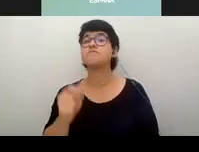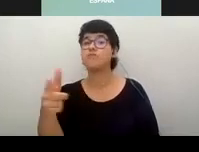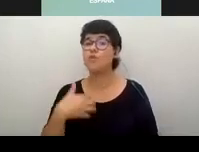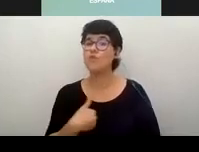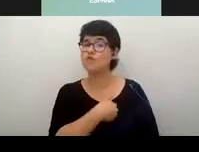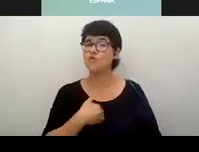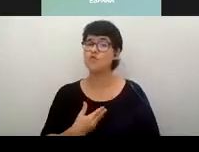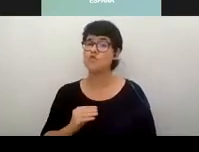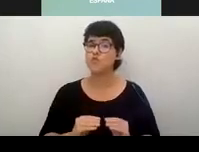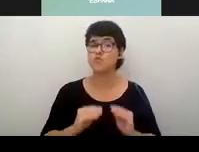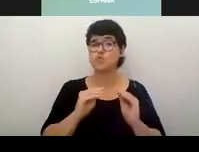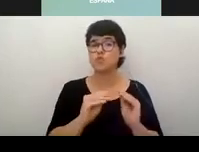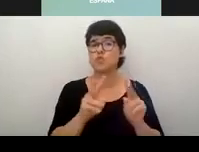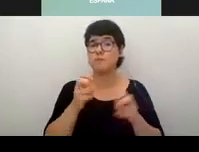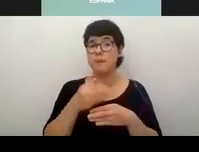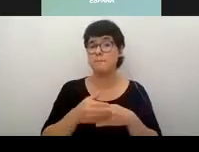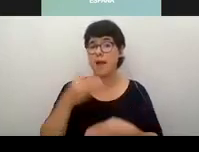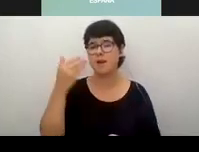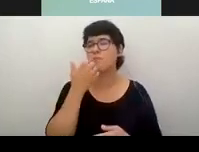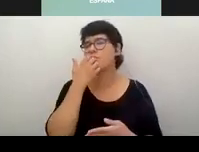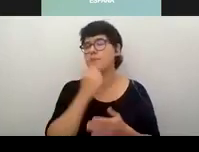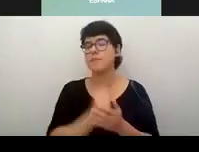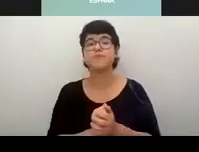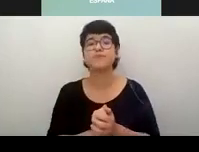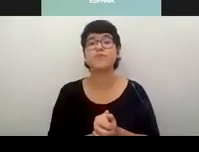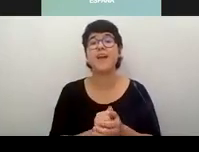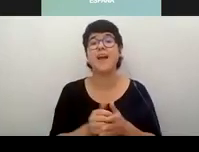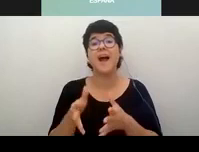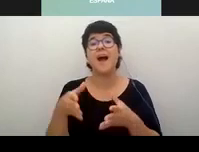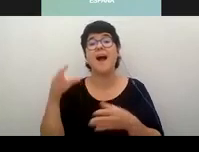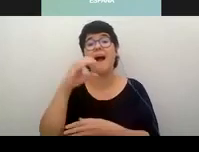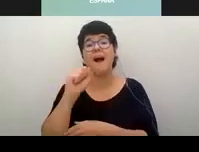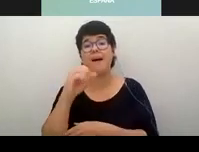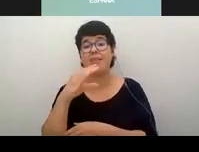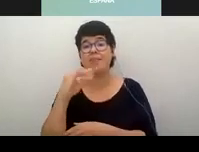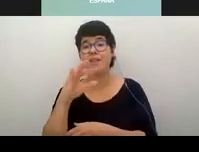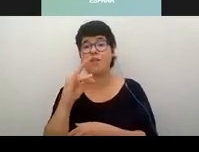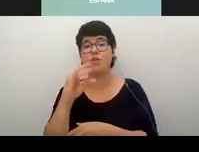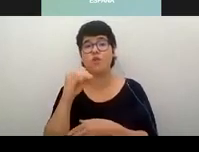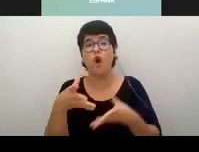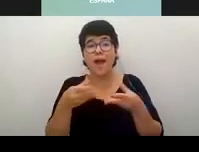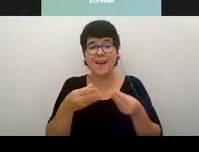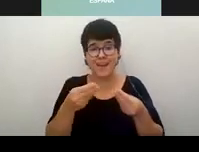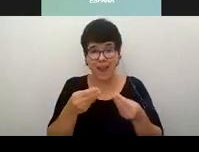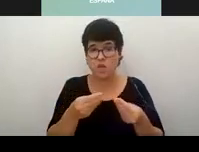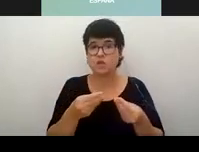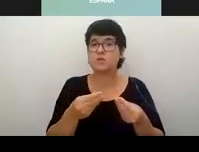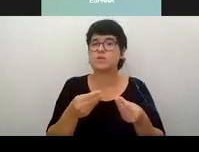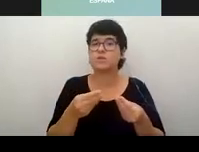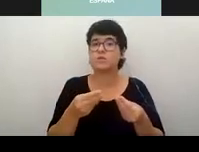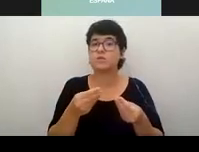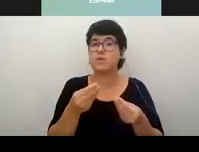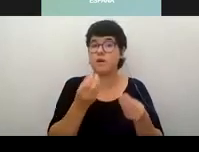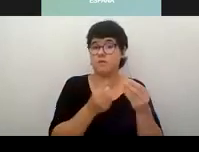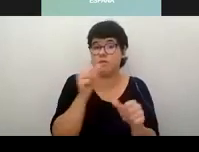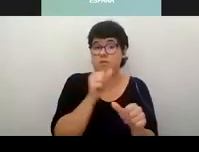función. Lo que hace es, a partir de ácidos grasos de cadena corta, que son tal y